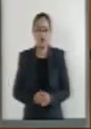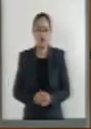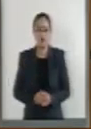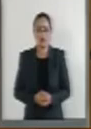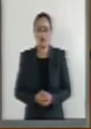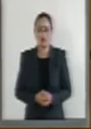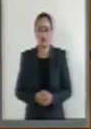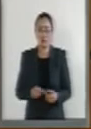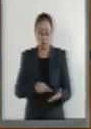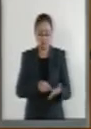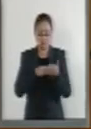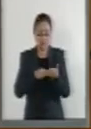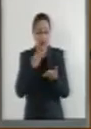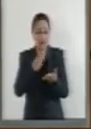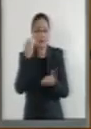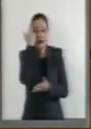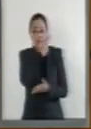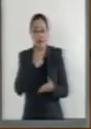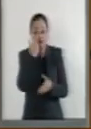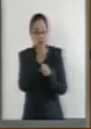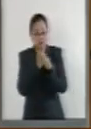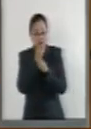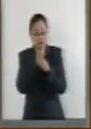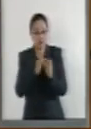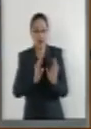De acuerdo a este análisis,